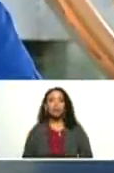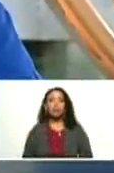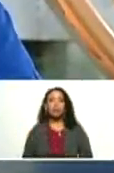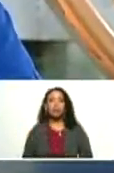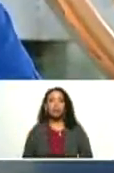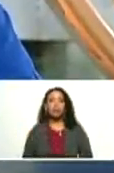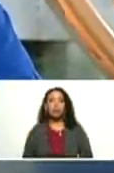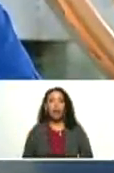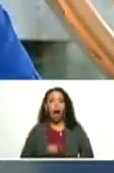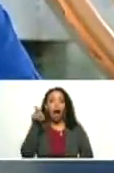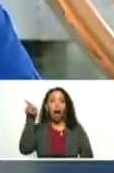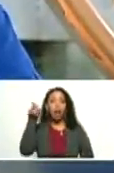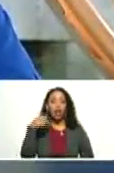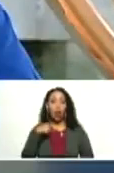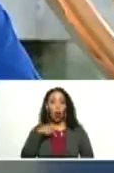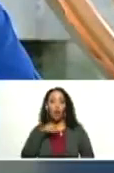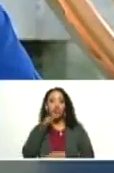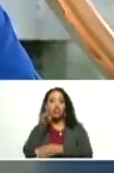Por allá estuve.